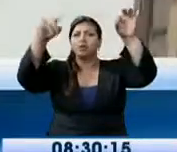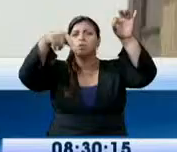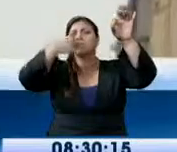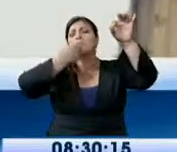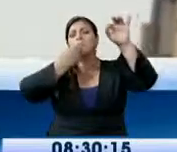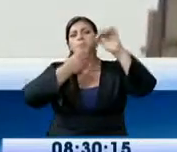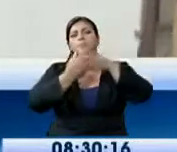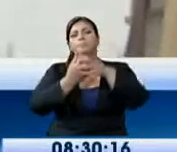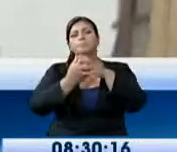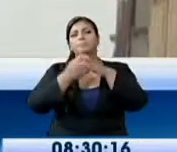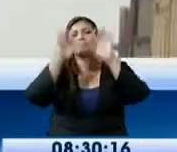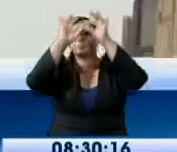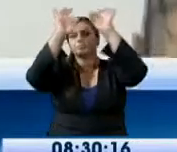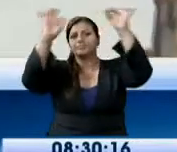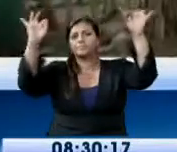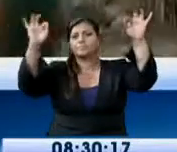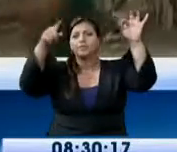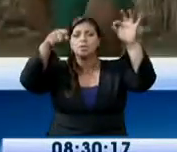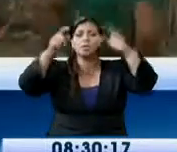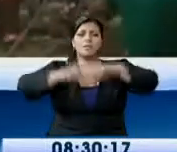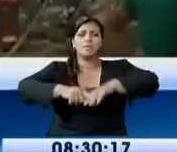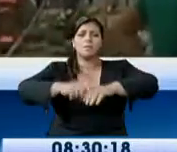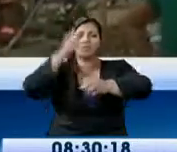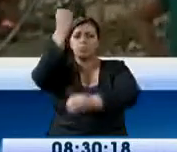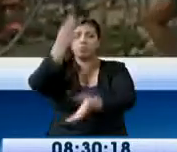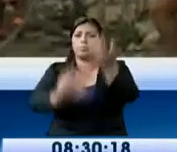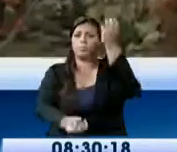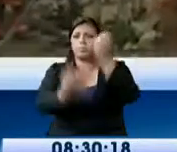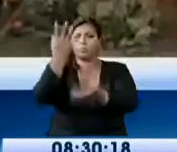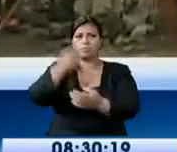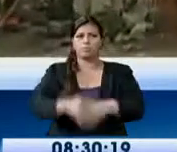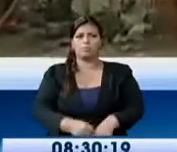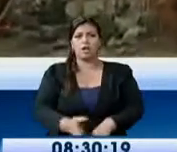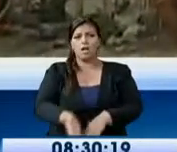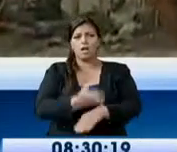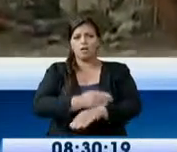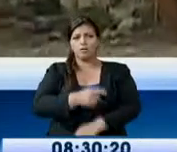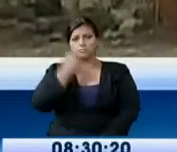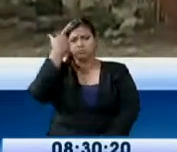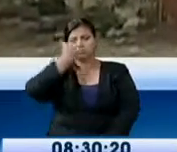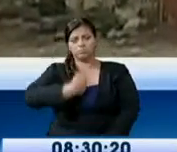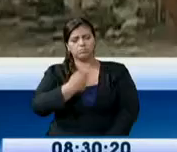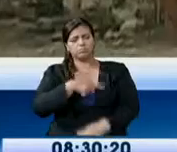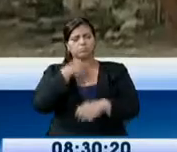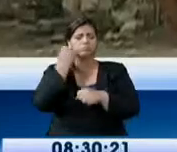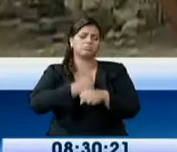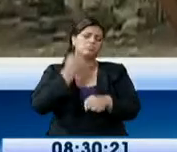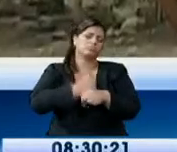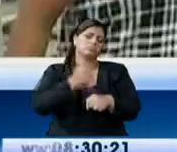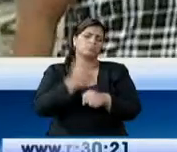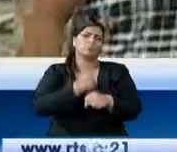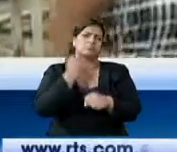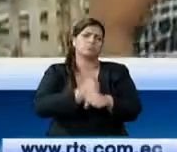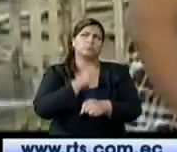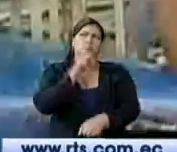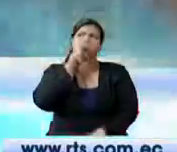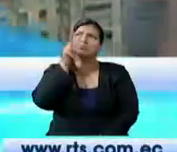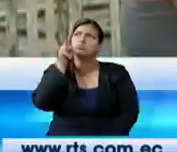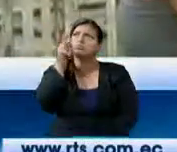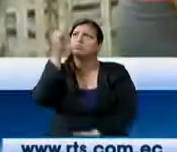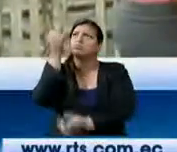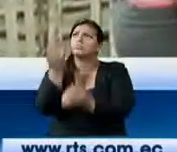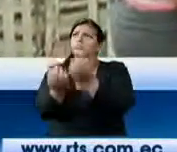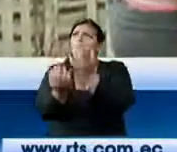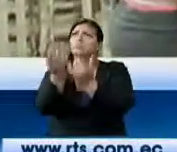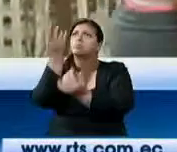estaba trabajando en el inmueble se percató que caía fuego, salió y al ver que se incendiaba la parte alta de la vivienda, llamó a